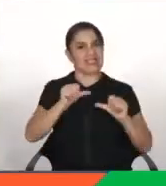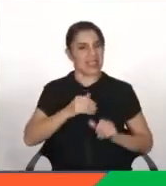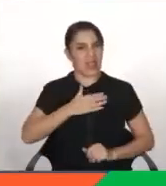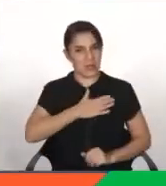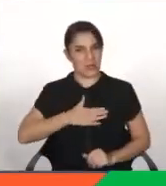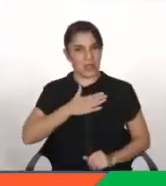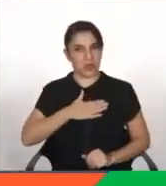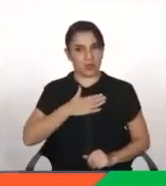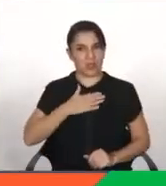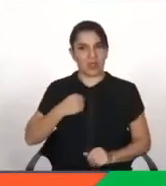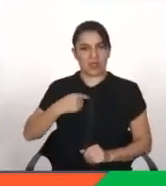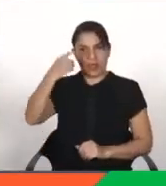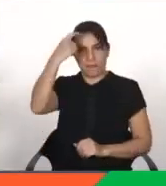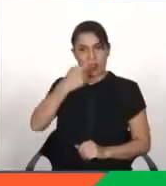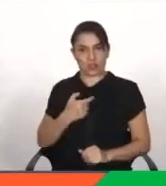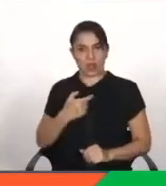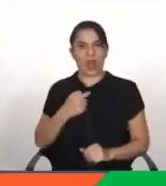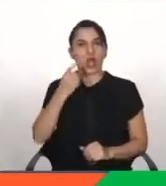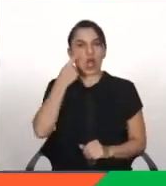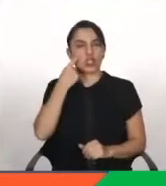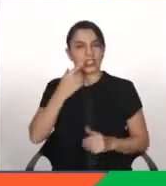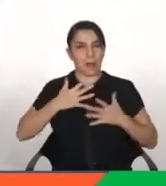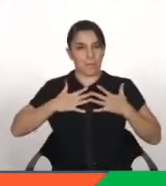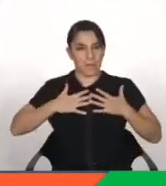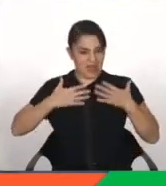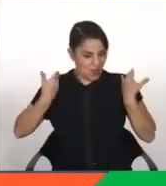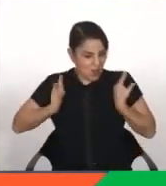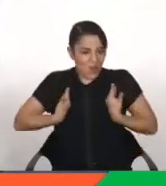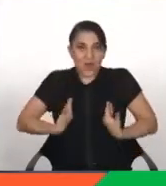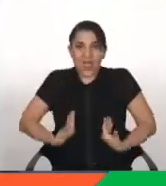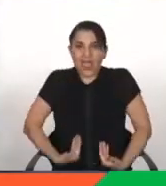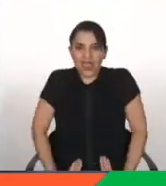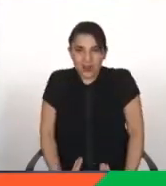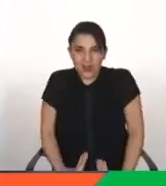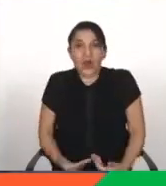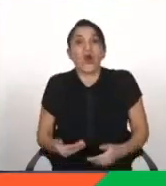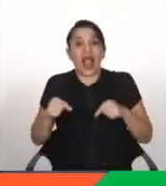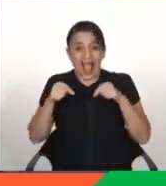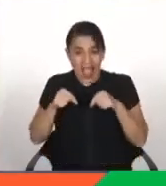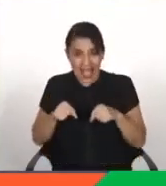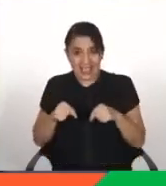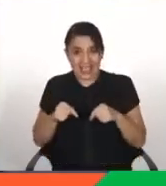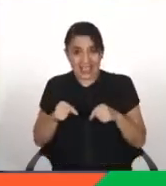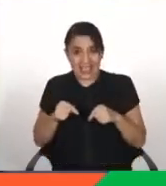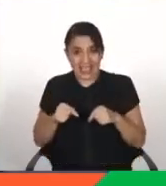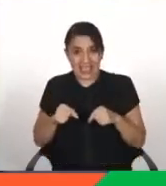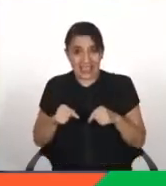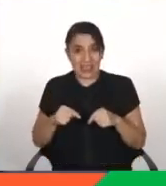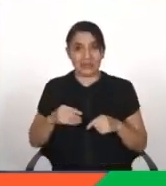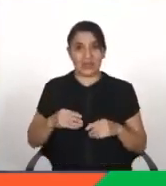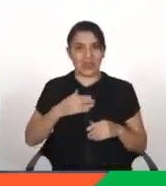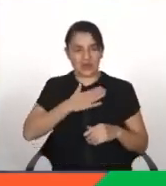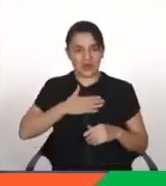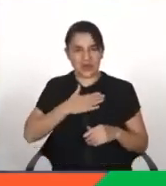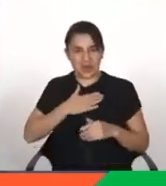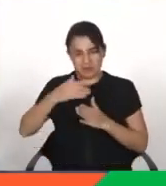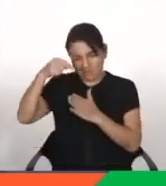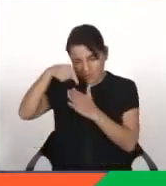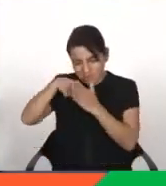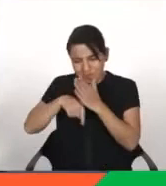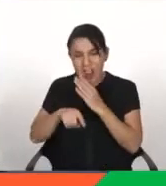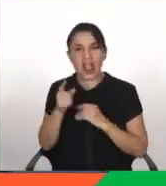que siempre tenga cosas sobre mi propio cuerpo que no conozco y que conoceré de aquí unos días o unos años, pues me parece fascinante, ¿no? Entonces